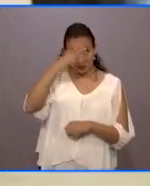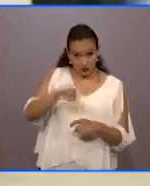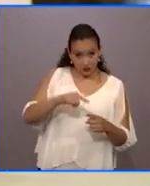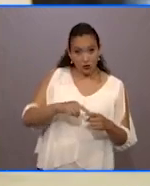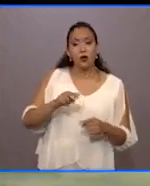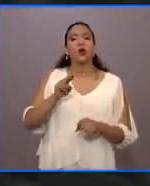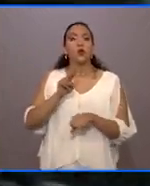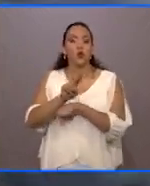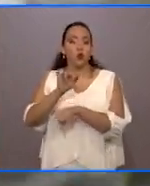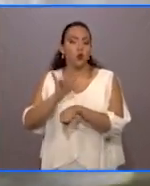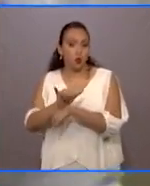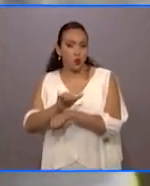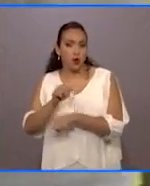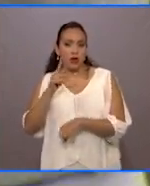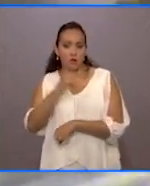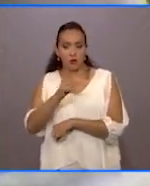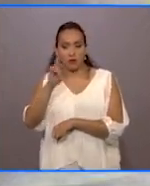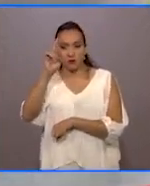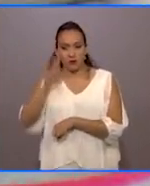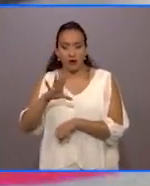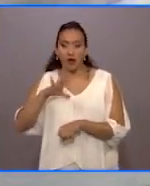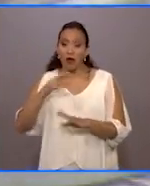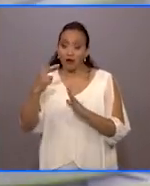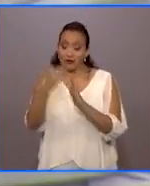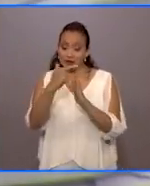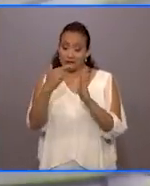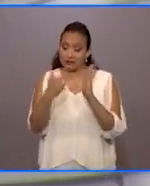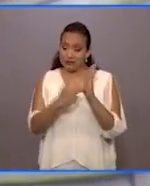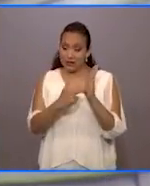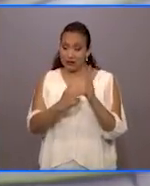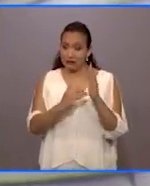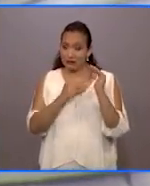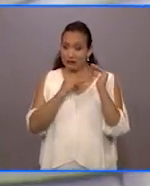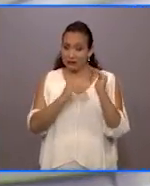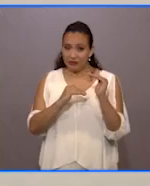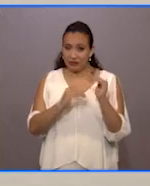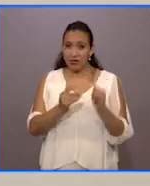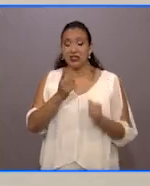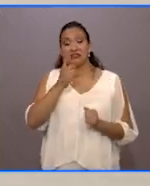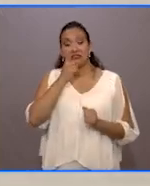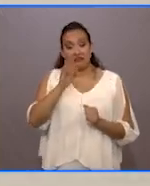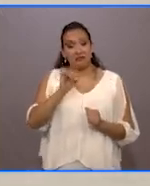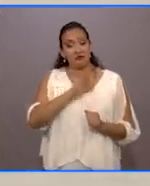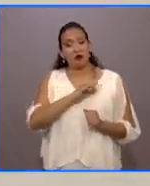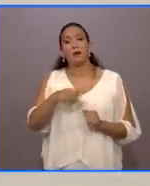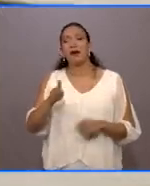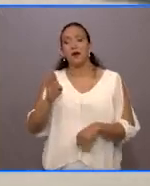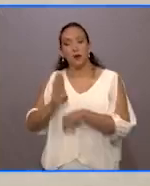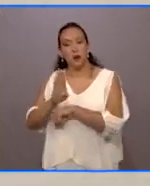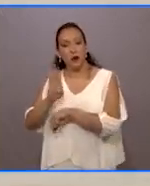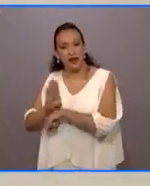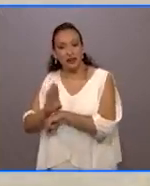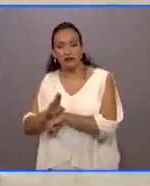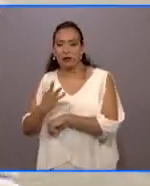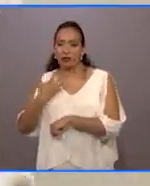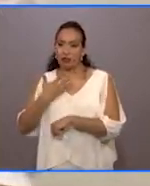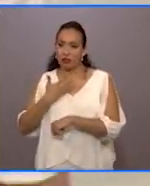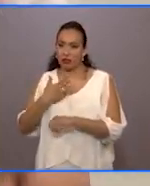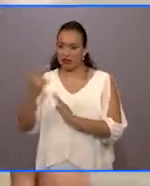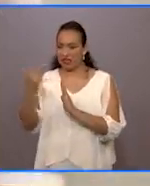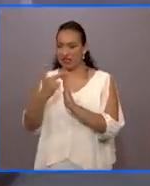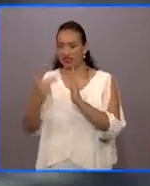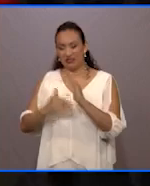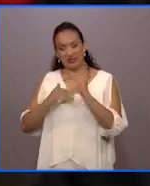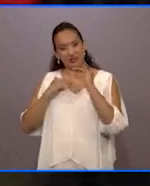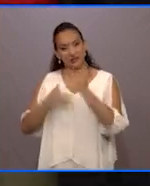Uruguay y Puerto Rico tienen reglas de rango legal que abordan esta figura, mientras que Brasil cuenta con normas de orden